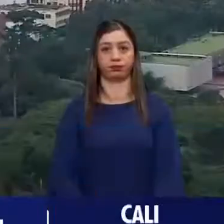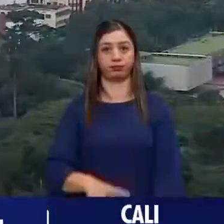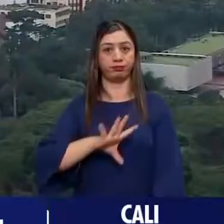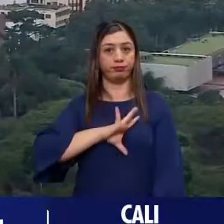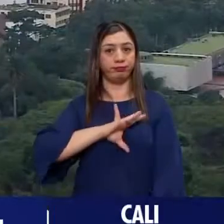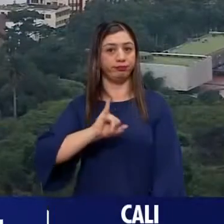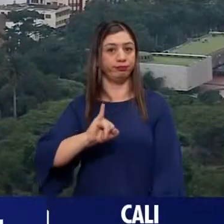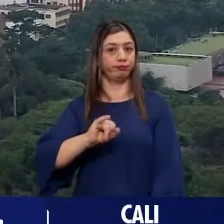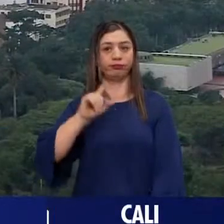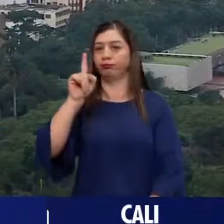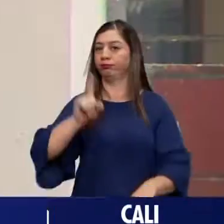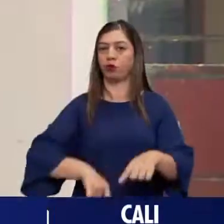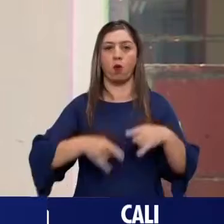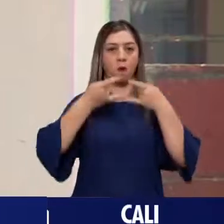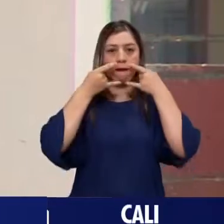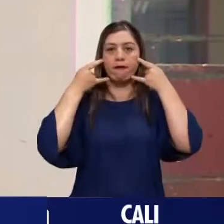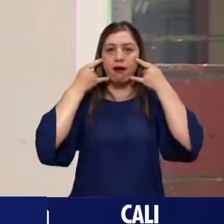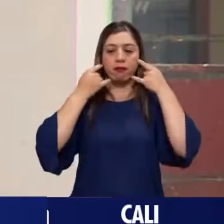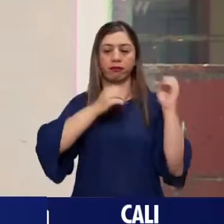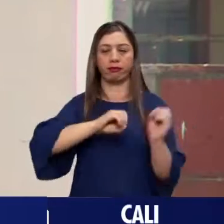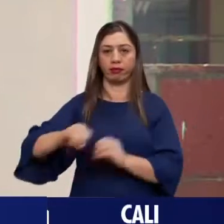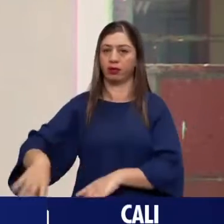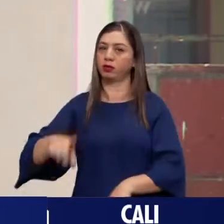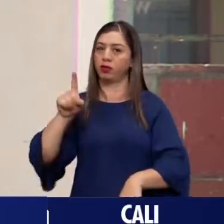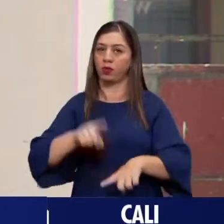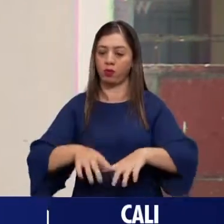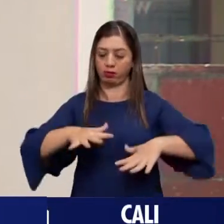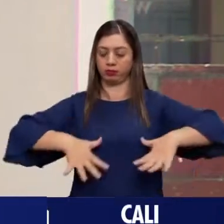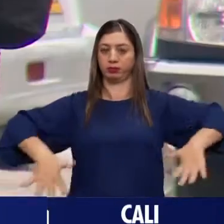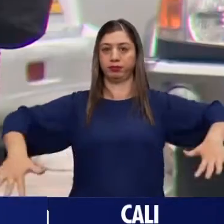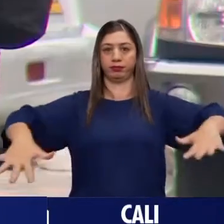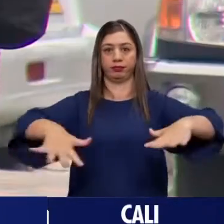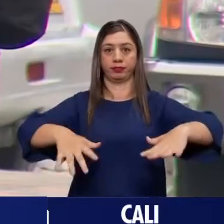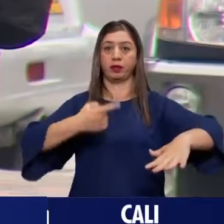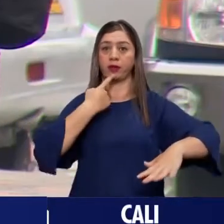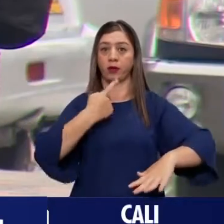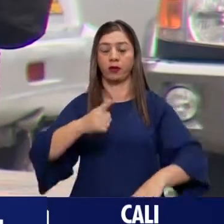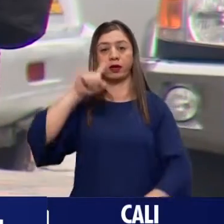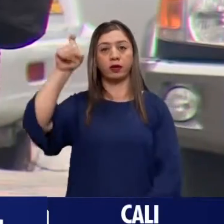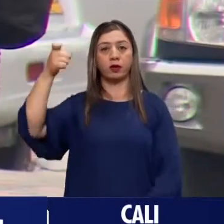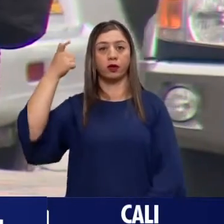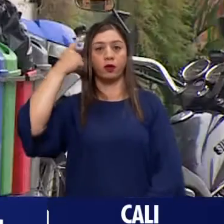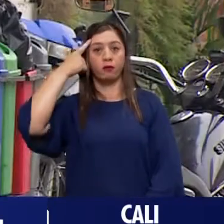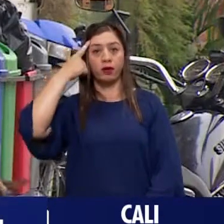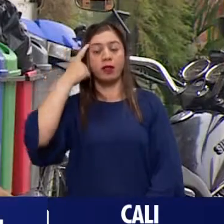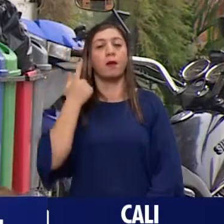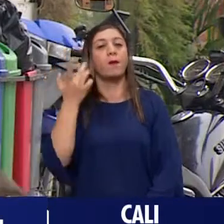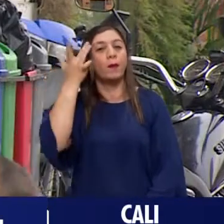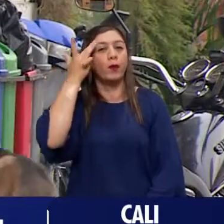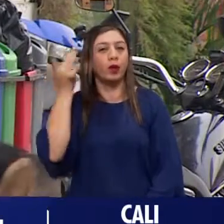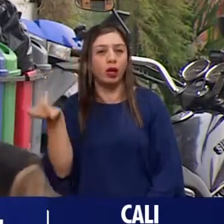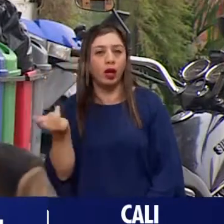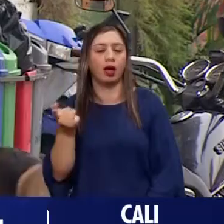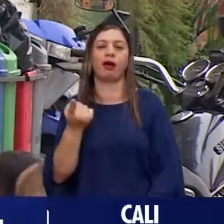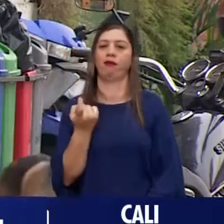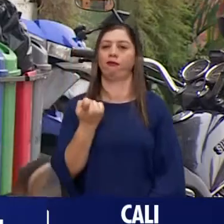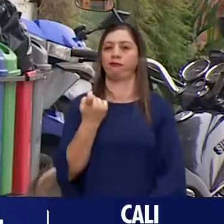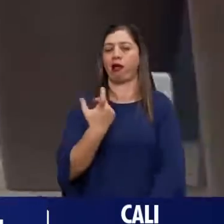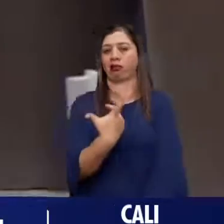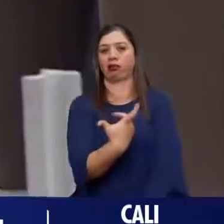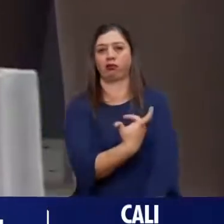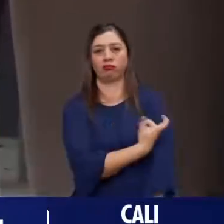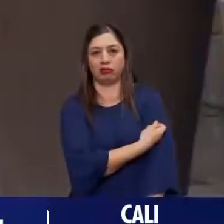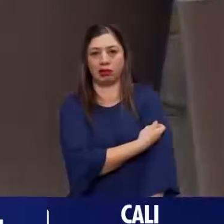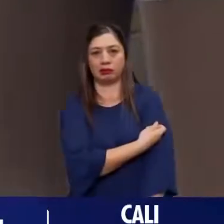Cali no podrá retirar el uso del tapabocas en espacios abiertos anunciado por el gobierno nacional porque su meta de vacunación solo